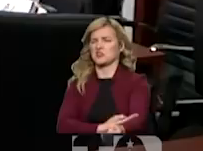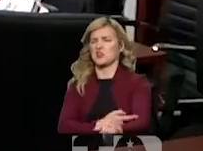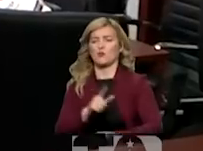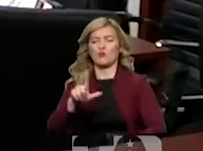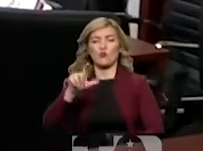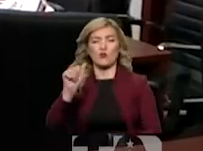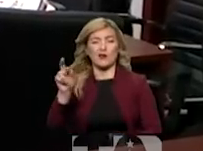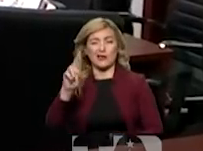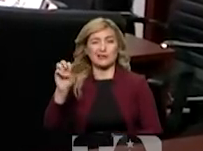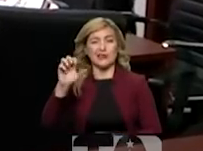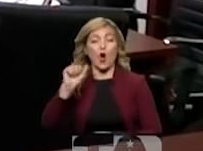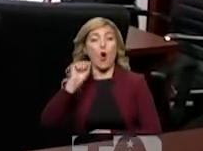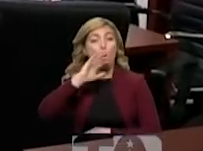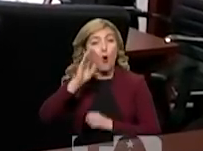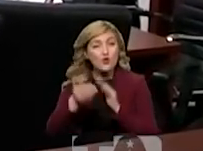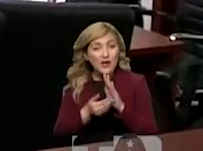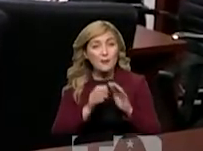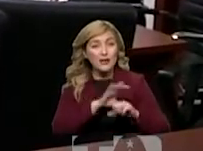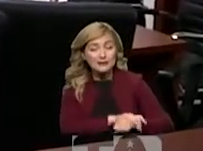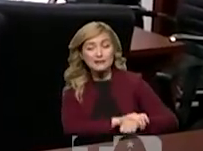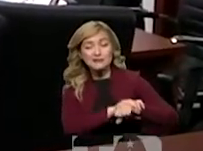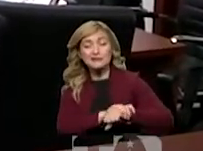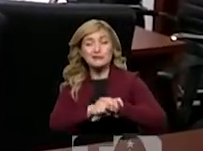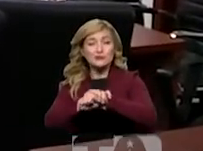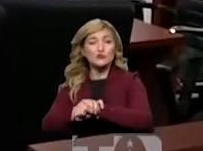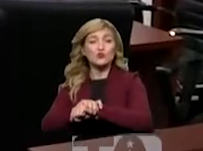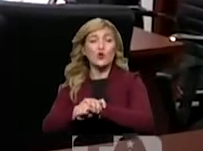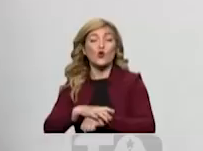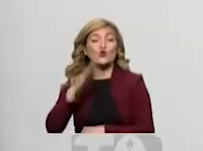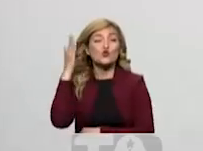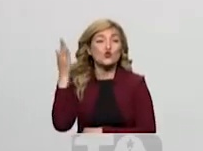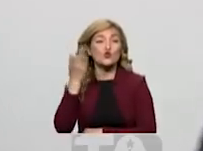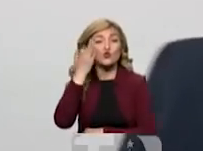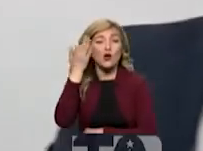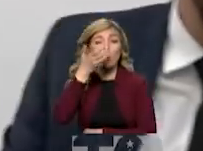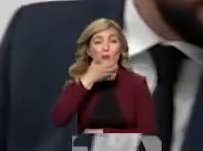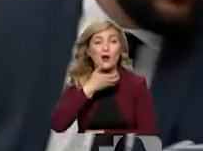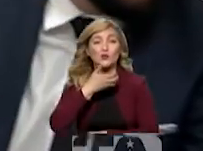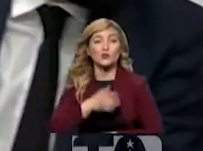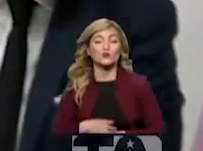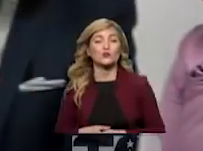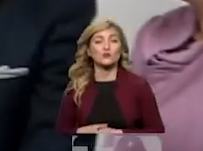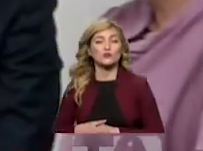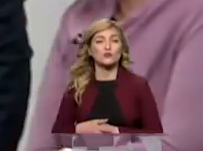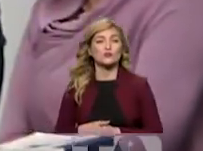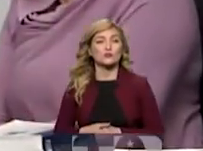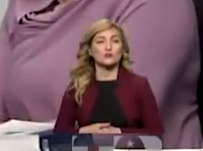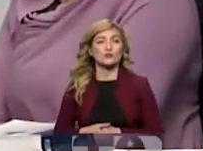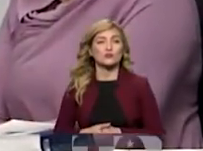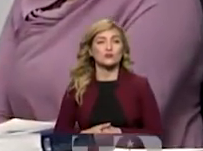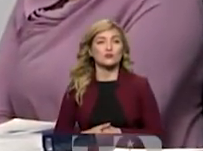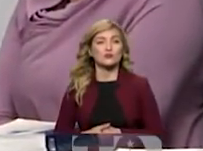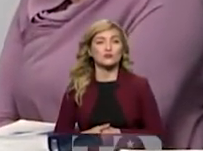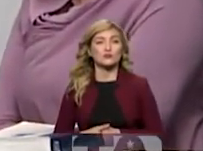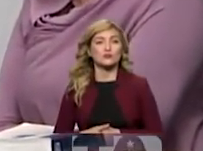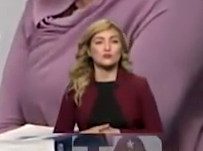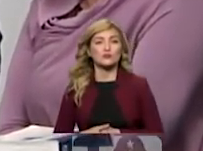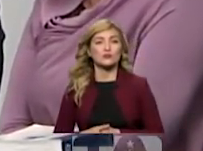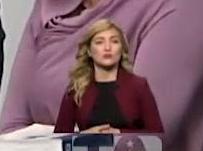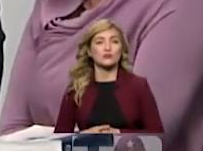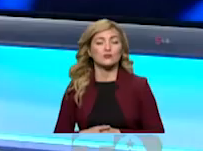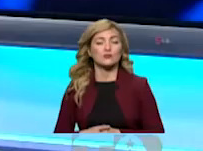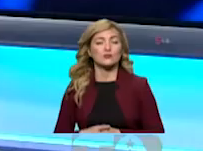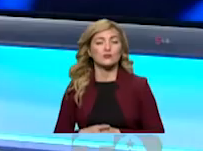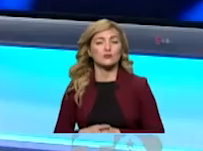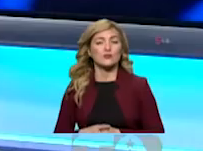Larrea fue trasladada nuevamente al Centro de Rehabilitación Social de Tunguragua en Ambato. En Quito, Daniela Valencia, 24